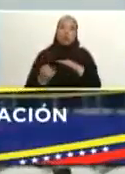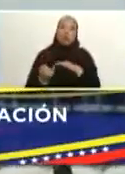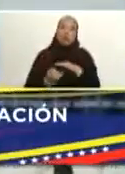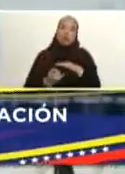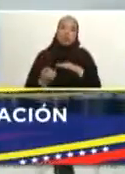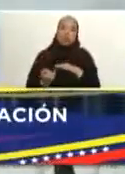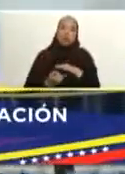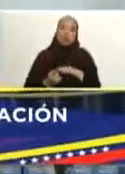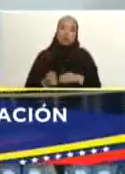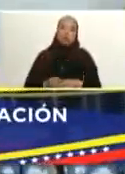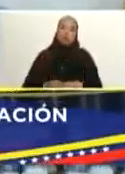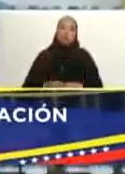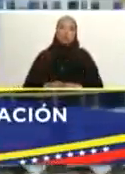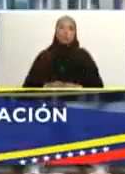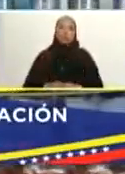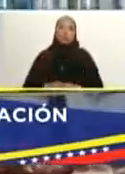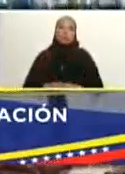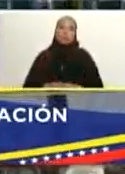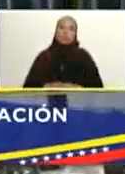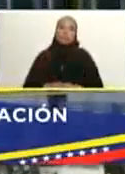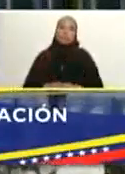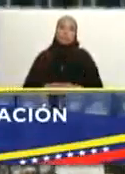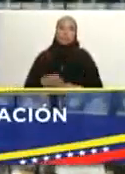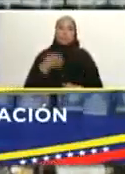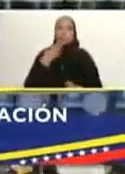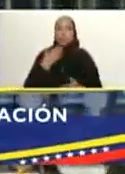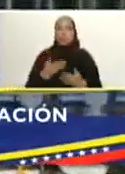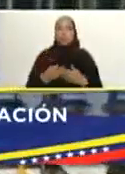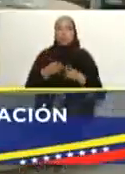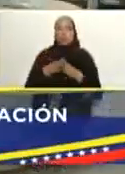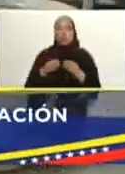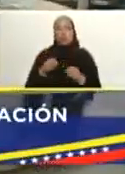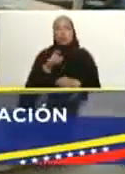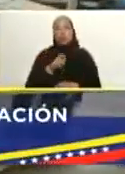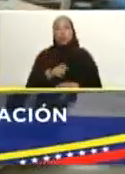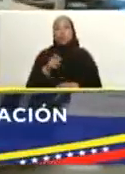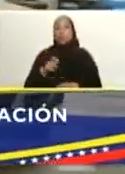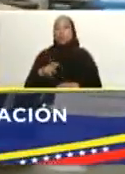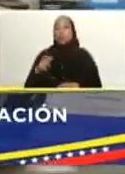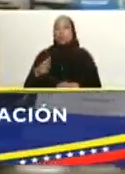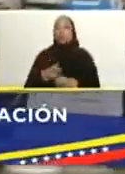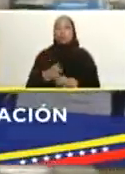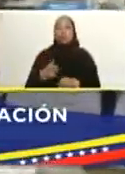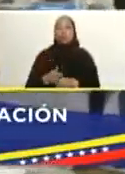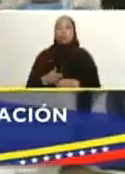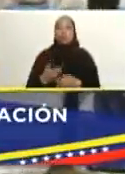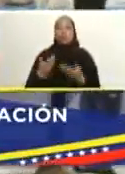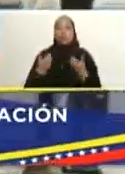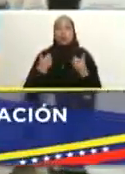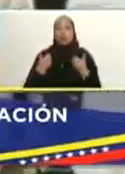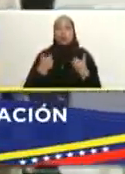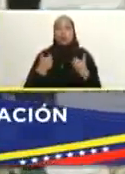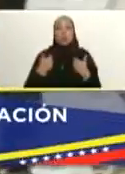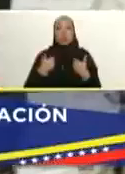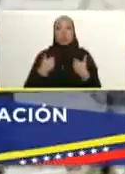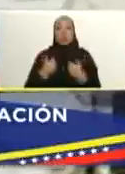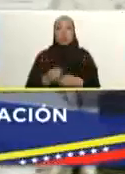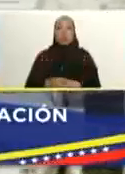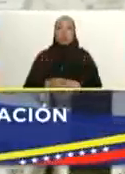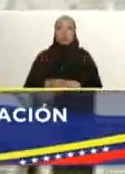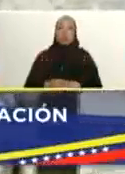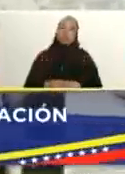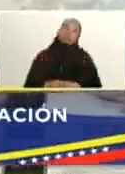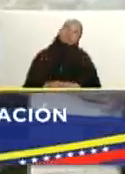a esta misión. Agradecidos todas las personas que estamos aquí haciendo el esfuerzo para que esto se logre. Aunque